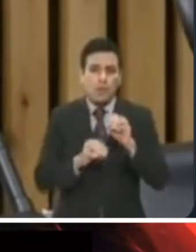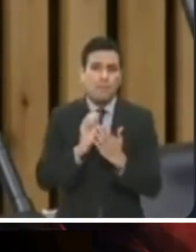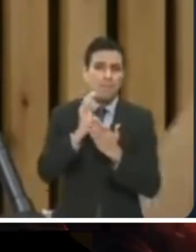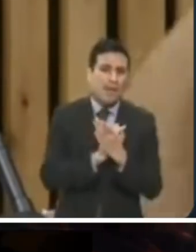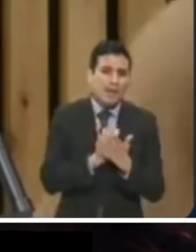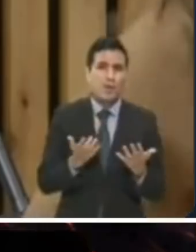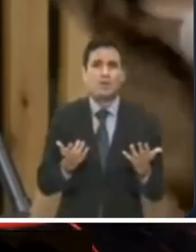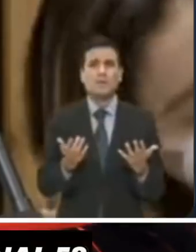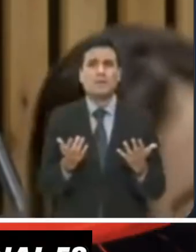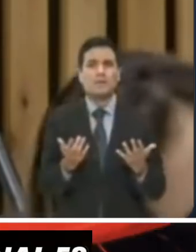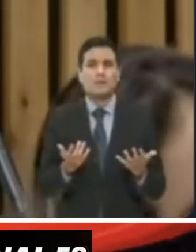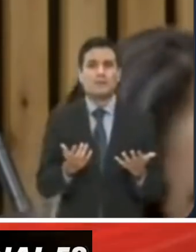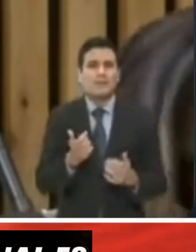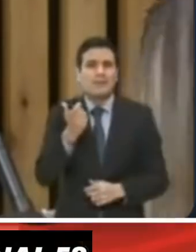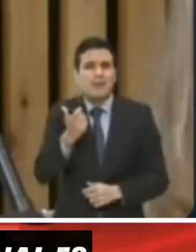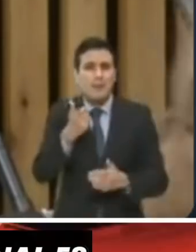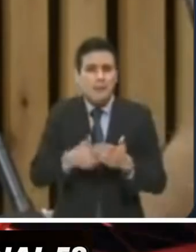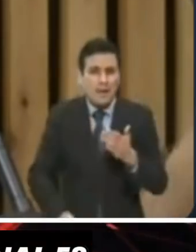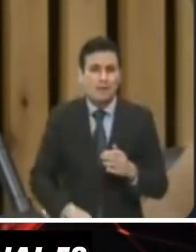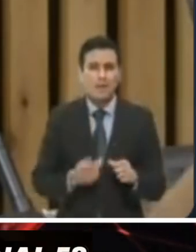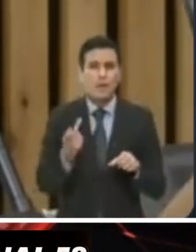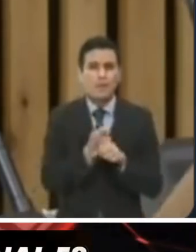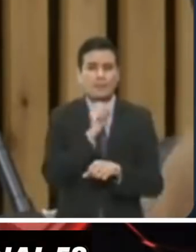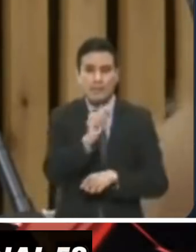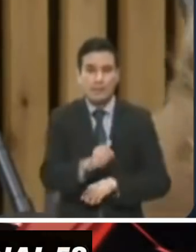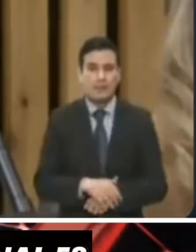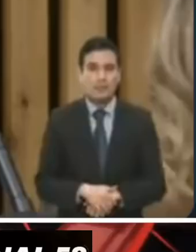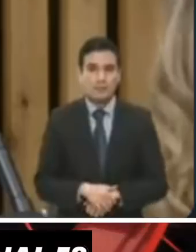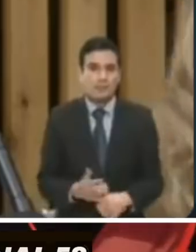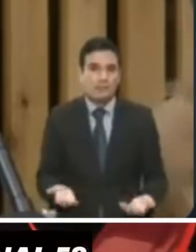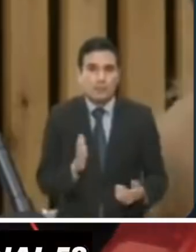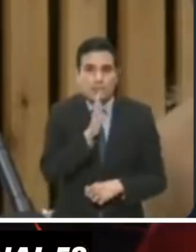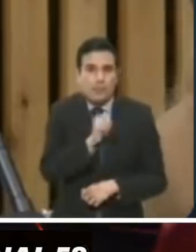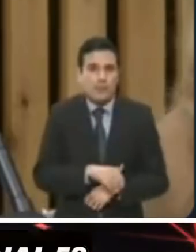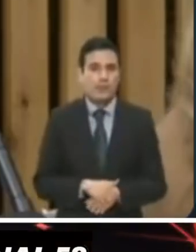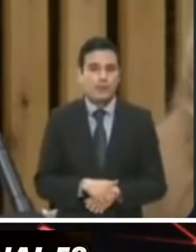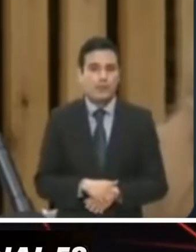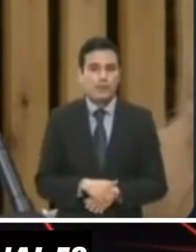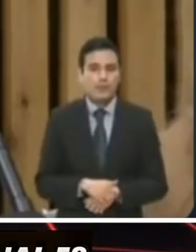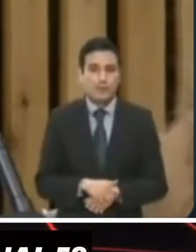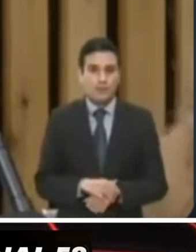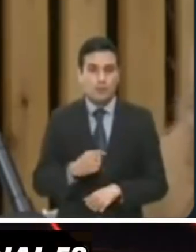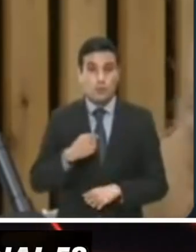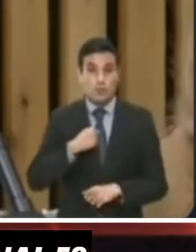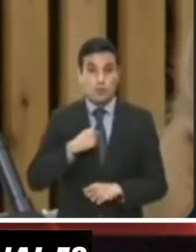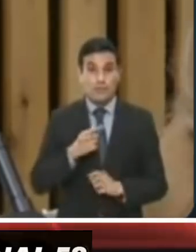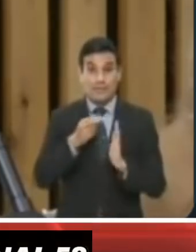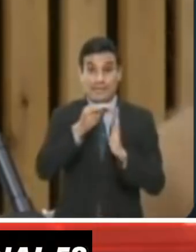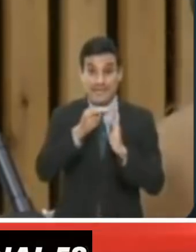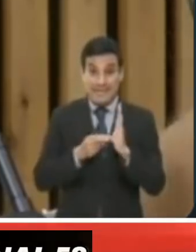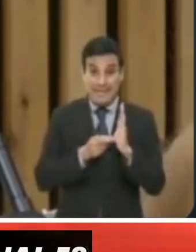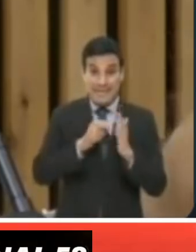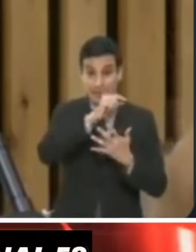al presidente López Obrador. Amigos y amigas, es muy importante la revocación de mandato, porque queda como